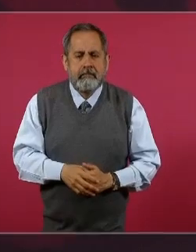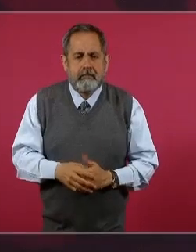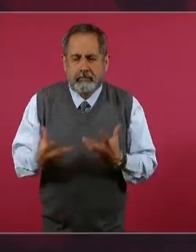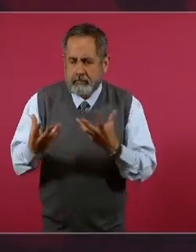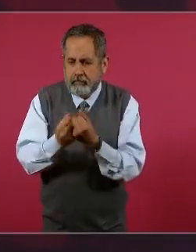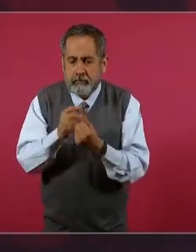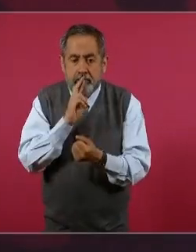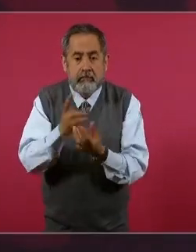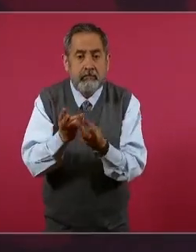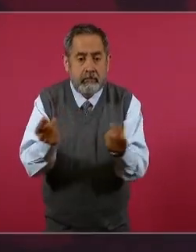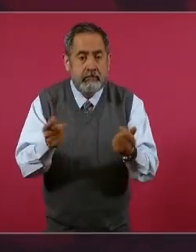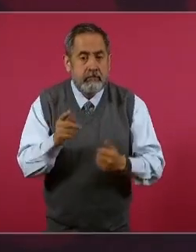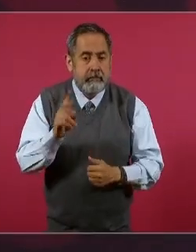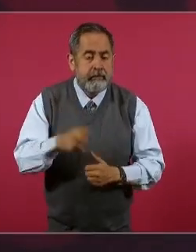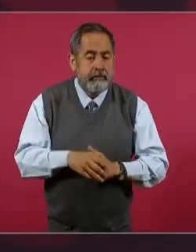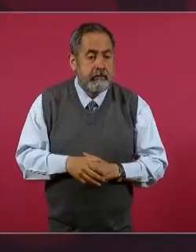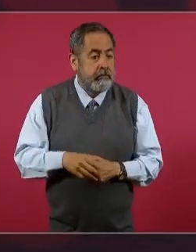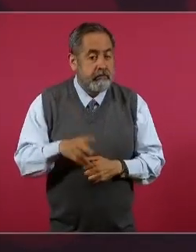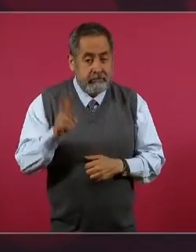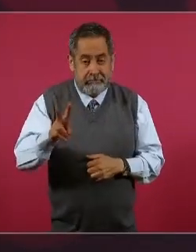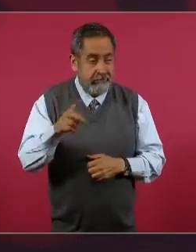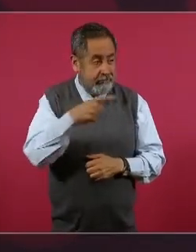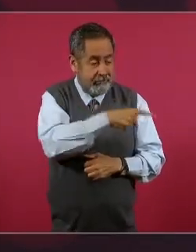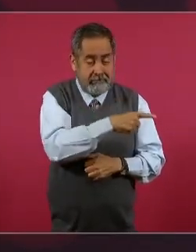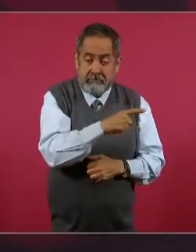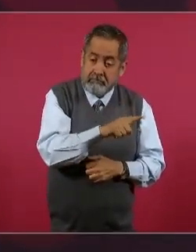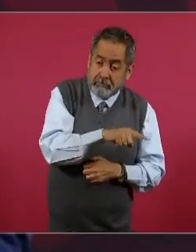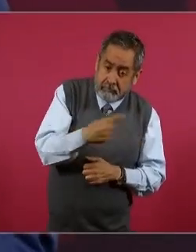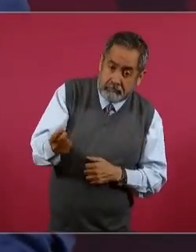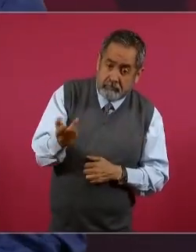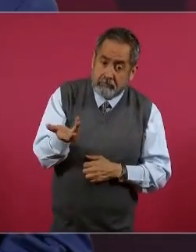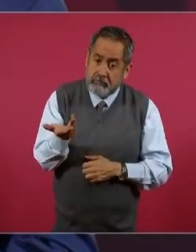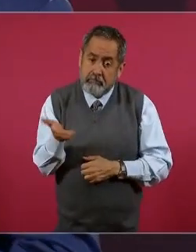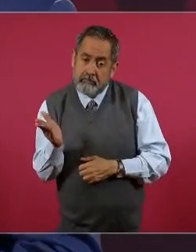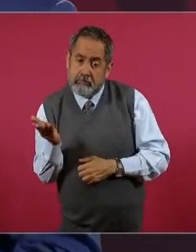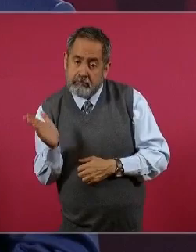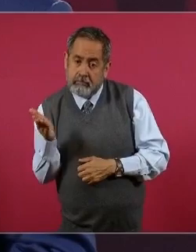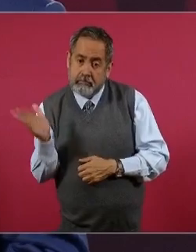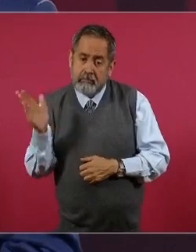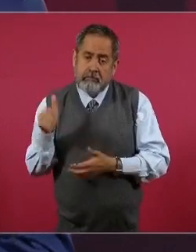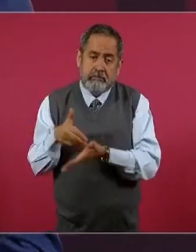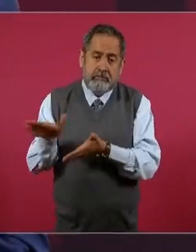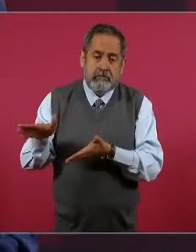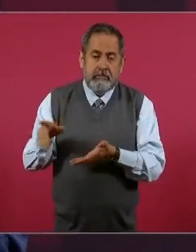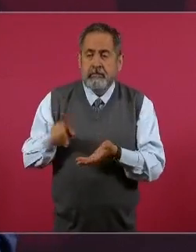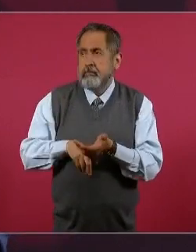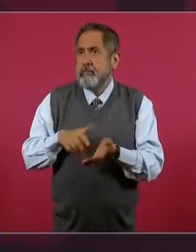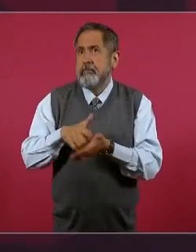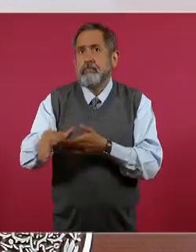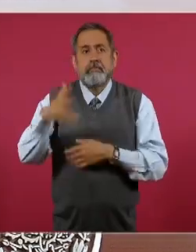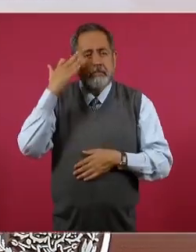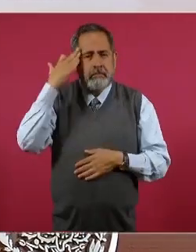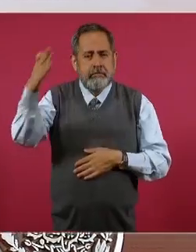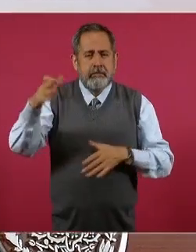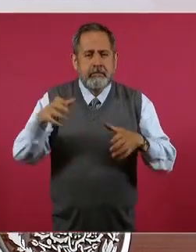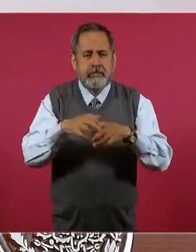encontrar una solución. Es que despidieron a ferrocarrileros, despidieron en el periodo